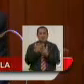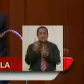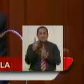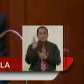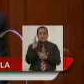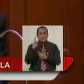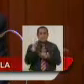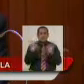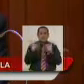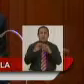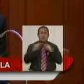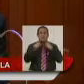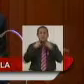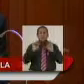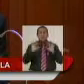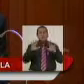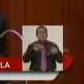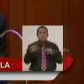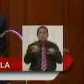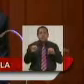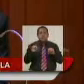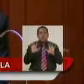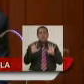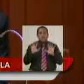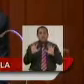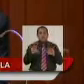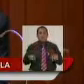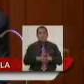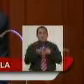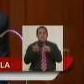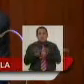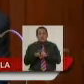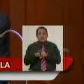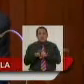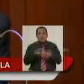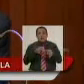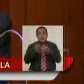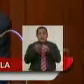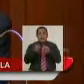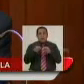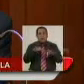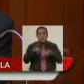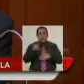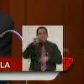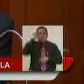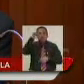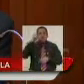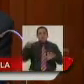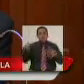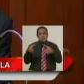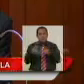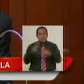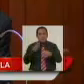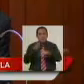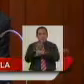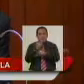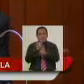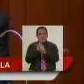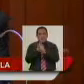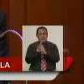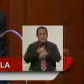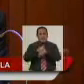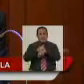o desastres por acción de la naturaleza. Asimismo, hemos creado una fuerza de intervención